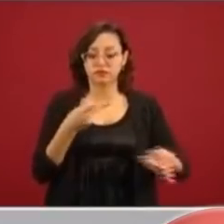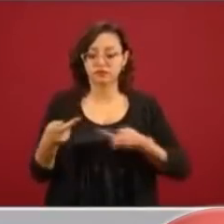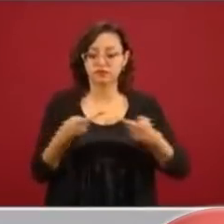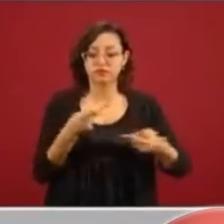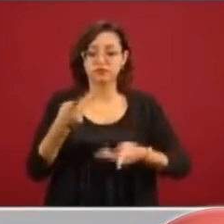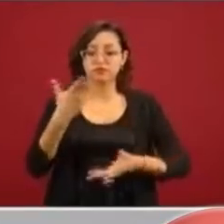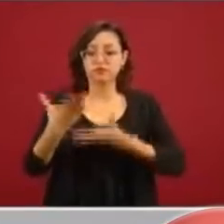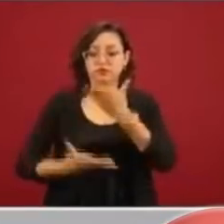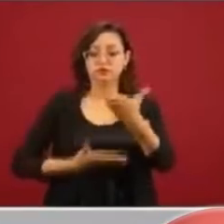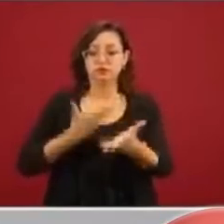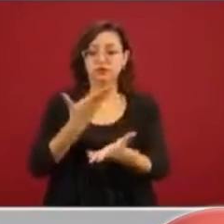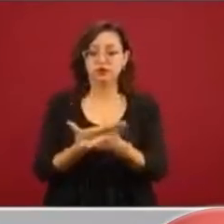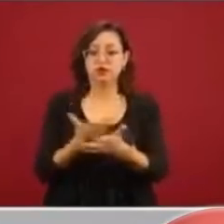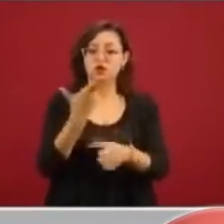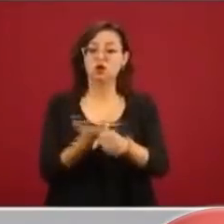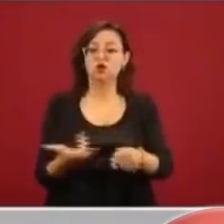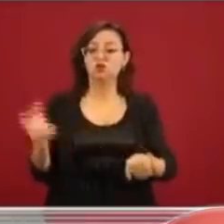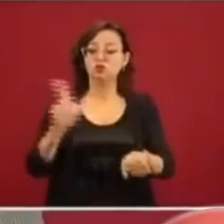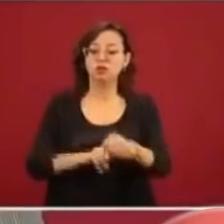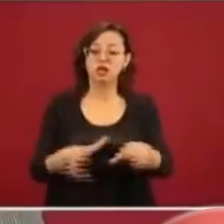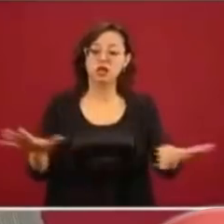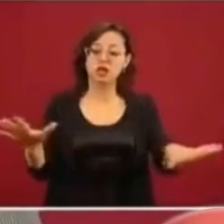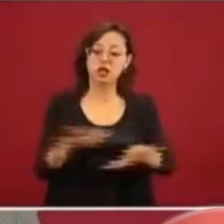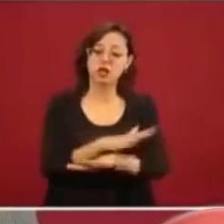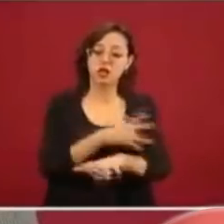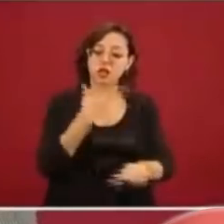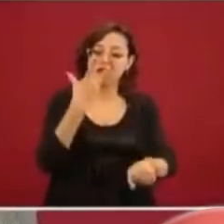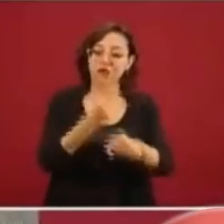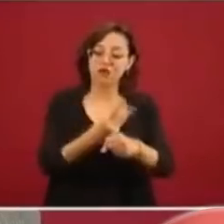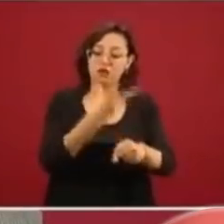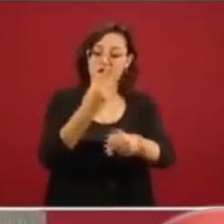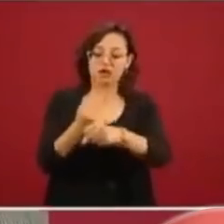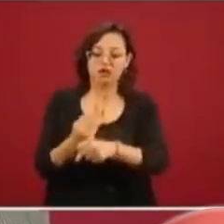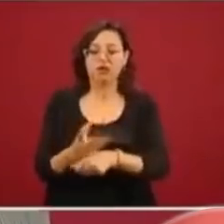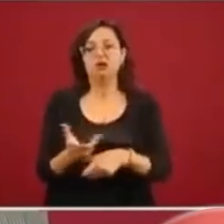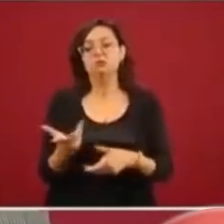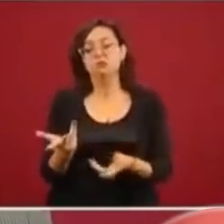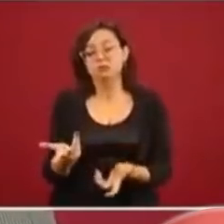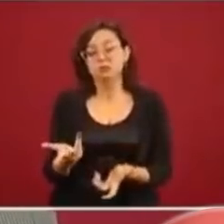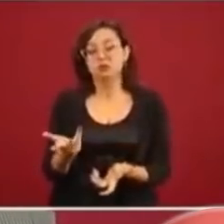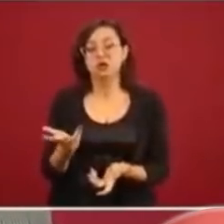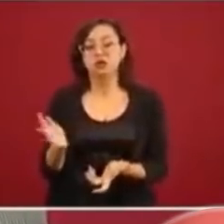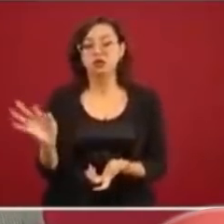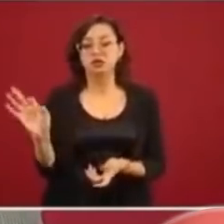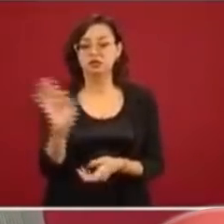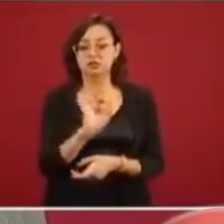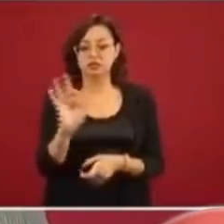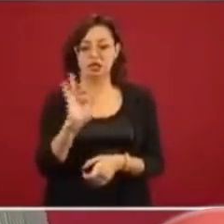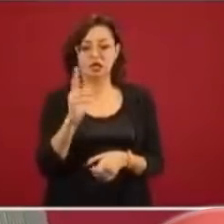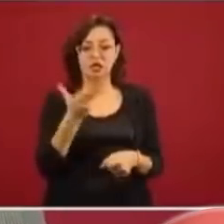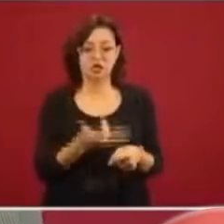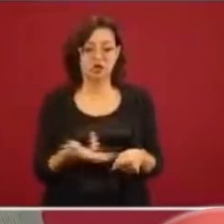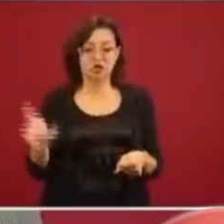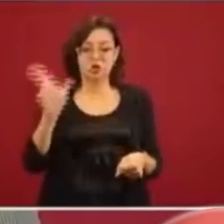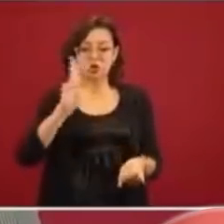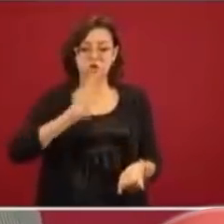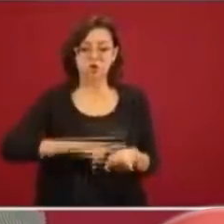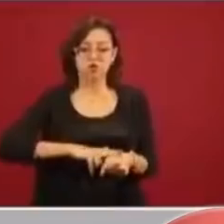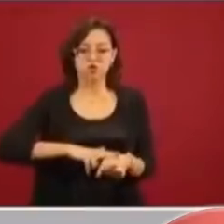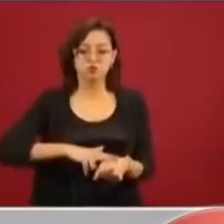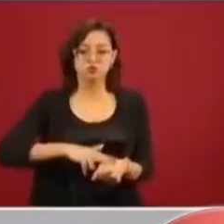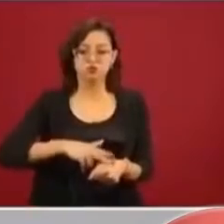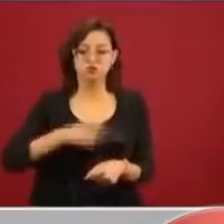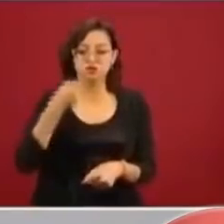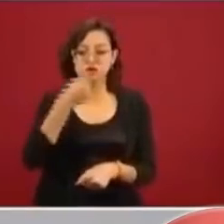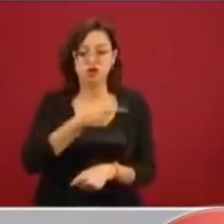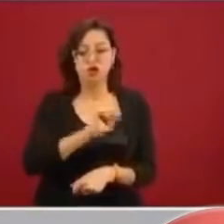planteamiento de reconversión, que quiere decir que hospitales que trabajan regularmente para los fines que no estamos